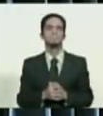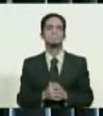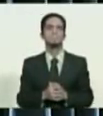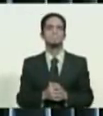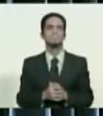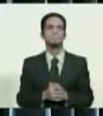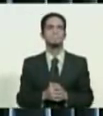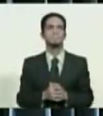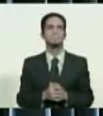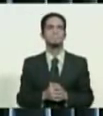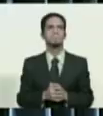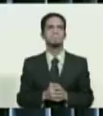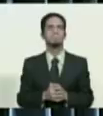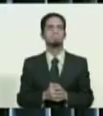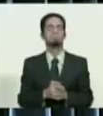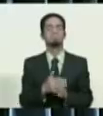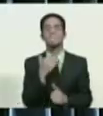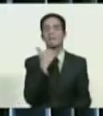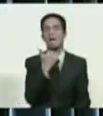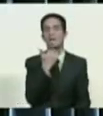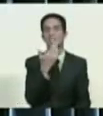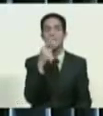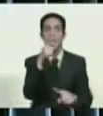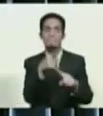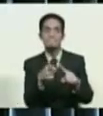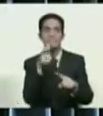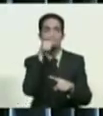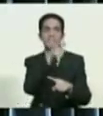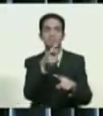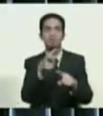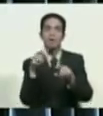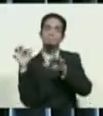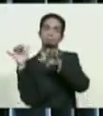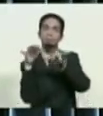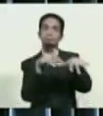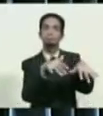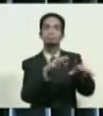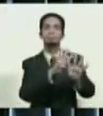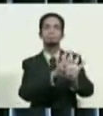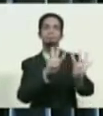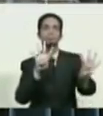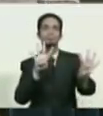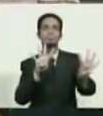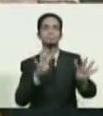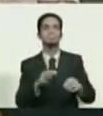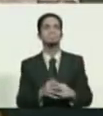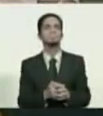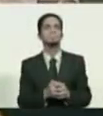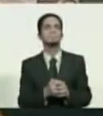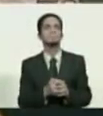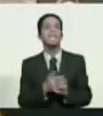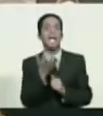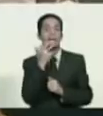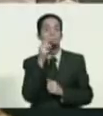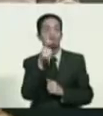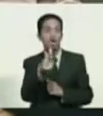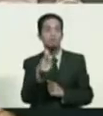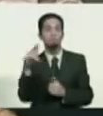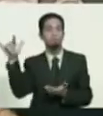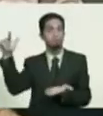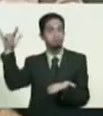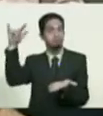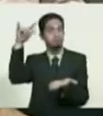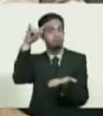Al menos la mitad de la agrupación de parada que se encontraba allí, si los explosivos cargados con C4 hubieran llegado a su